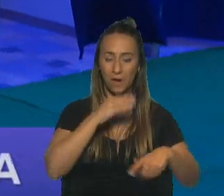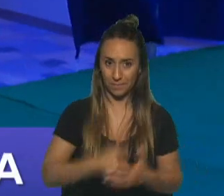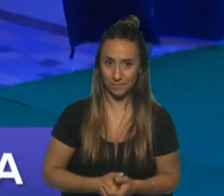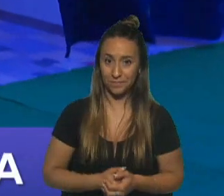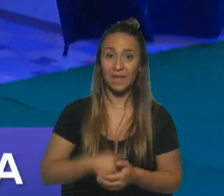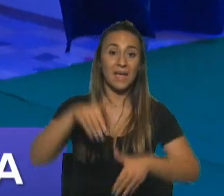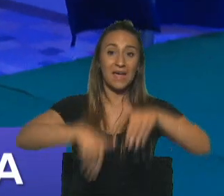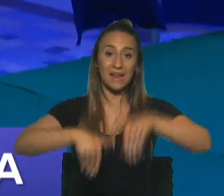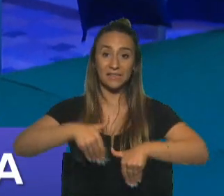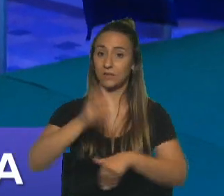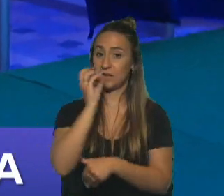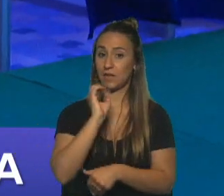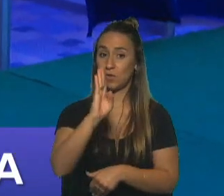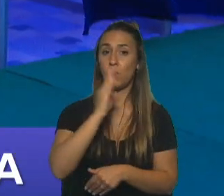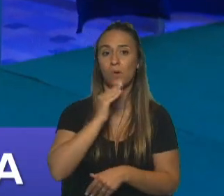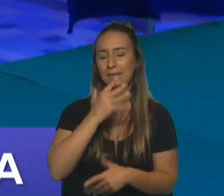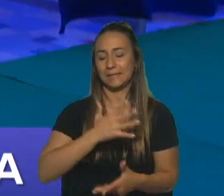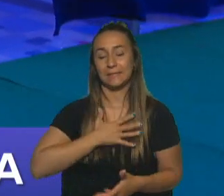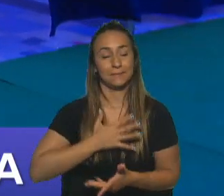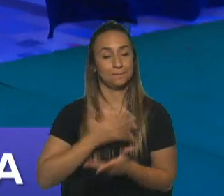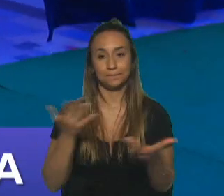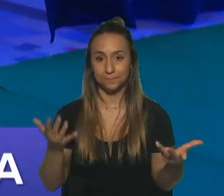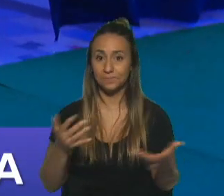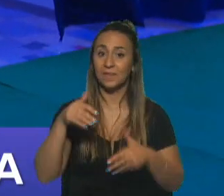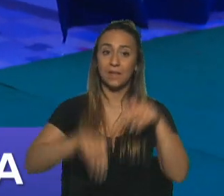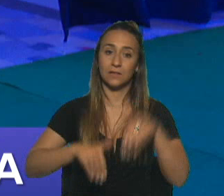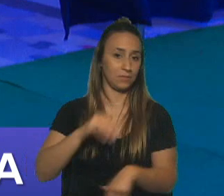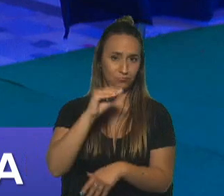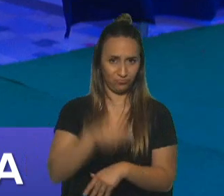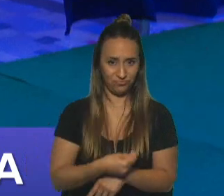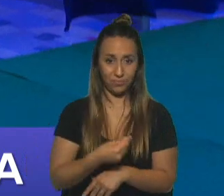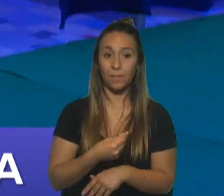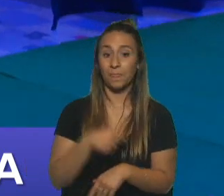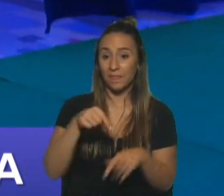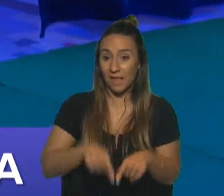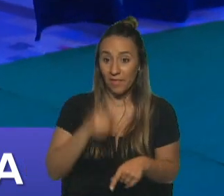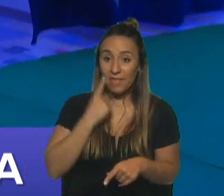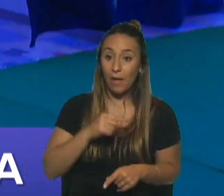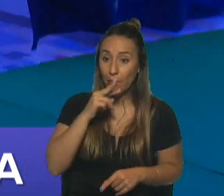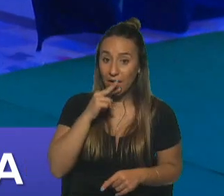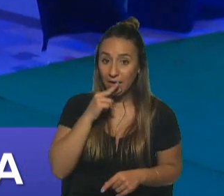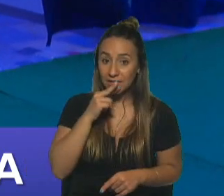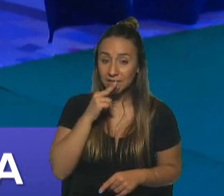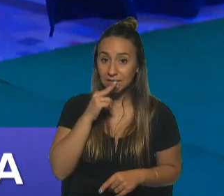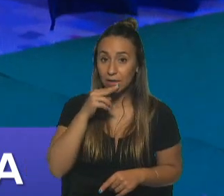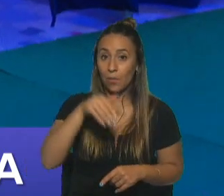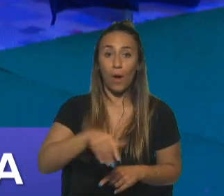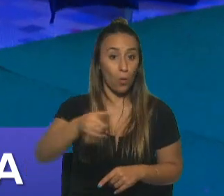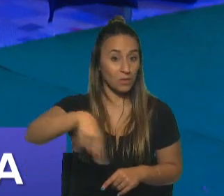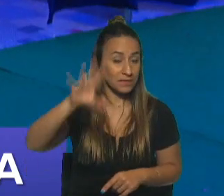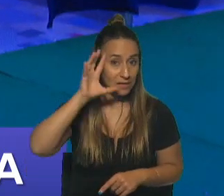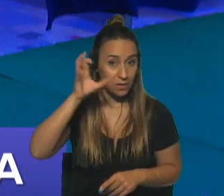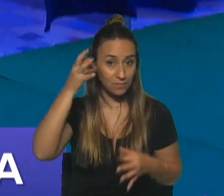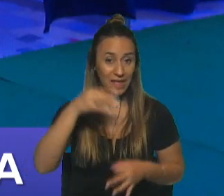Elecciones en el Club Atlético Boca Juniors que lamentablemente no pudieron realizarse. Viernes, horas previas a lo que debía ser. En un principio, usted recuerda,